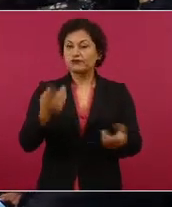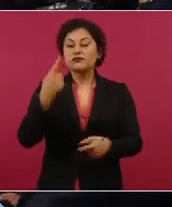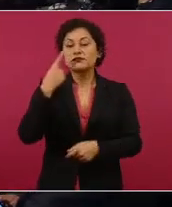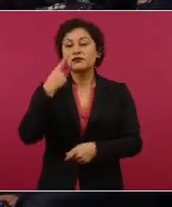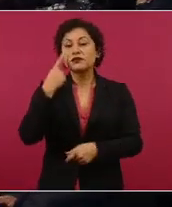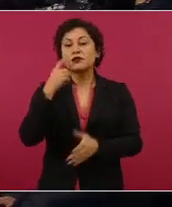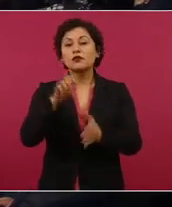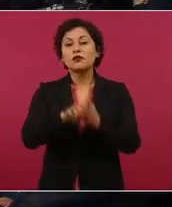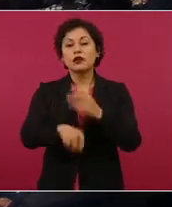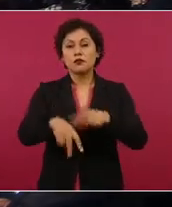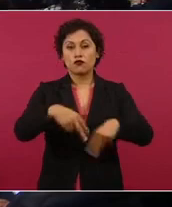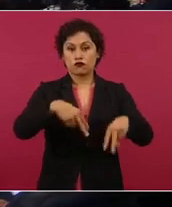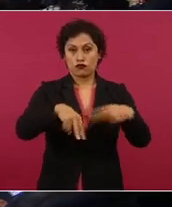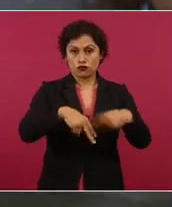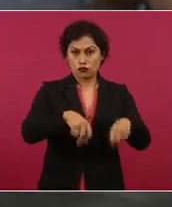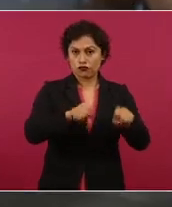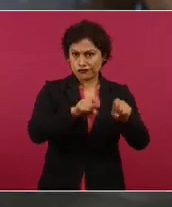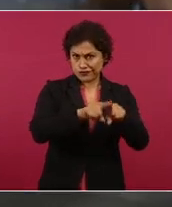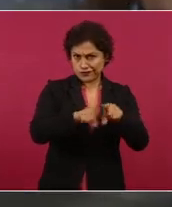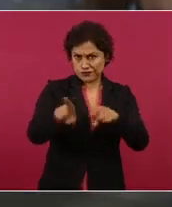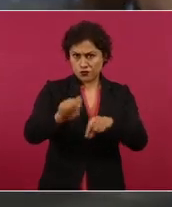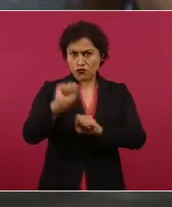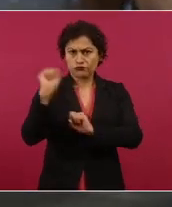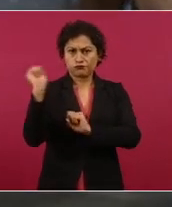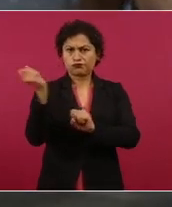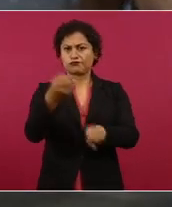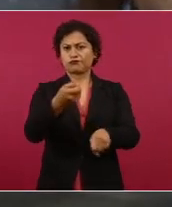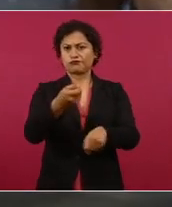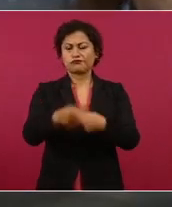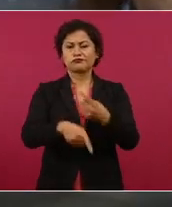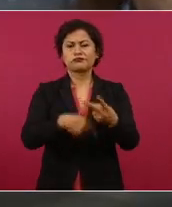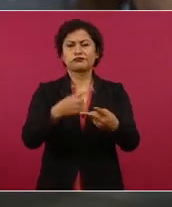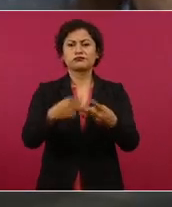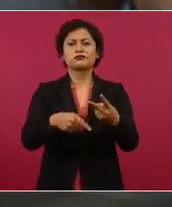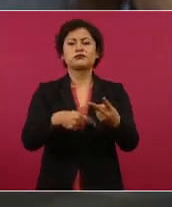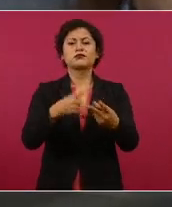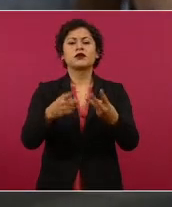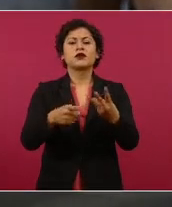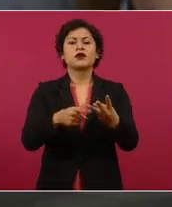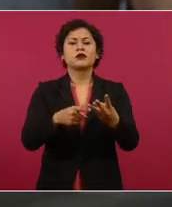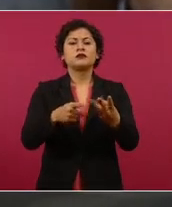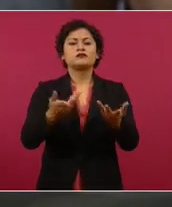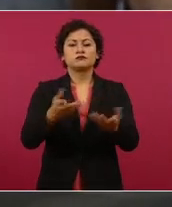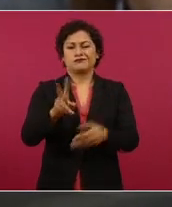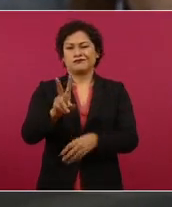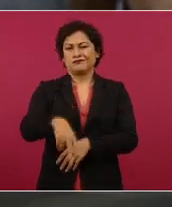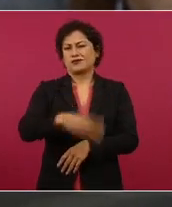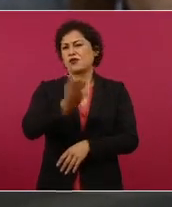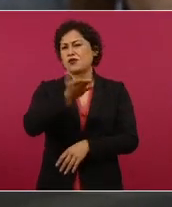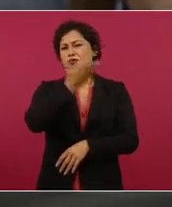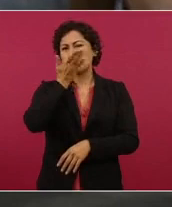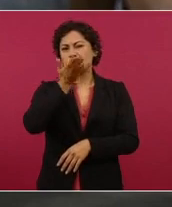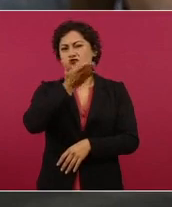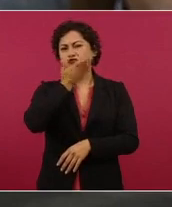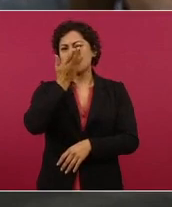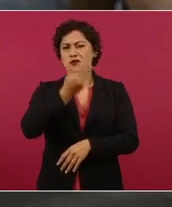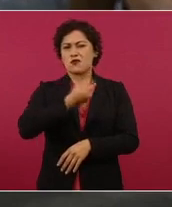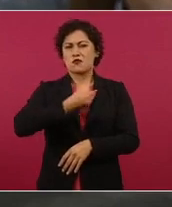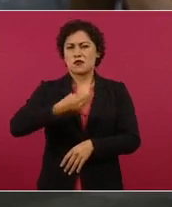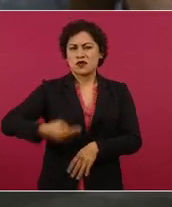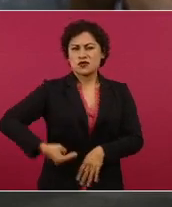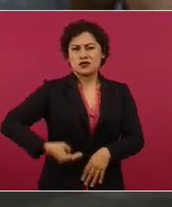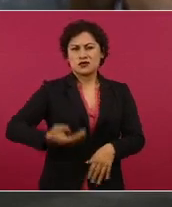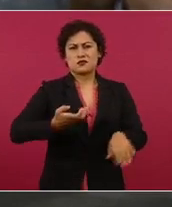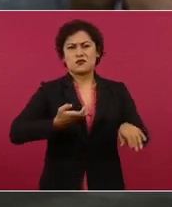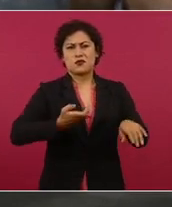en el fútbol, sino en el béisbol. Por ejemplo, es común que los municipios, los estados, ¿verdad?, o